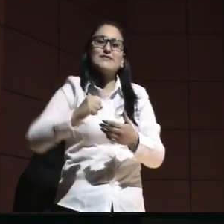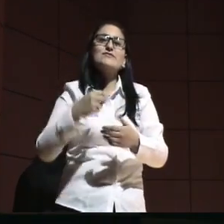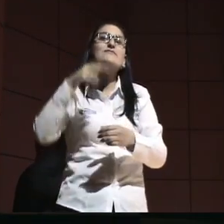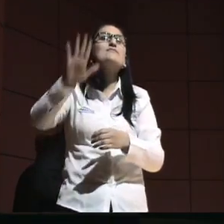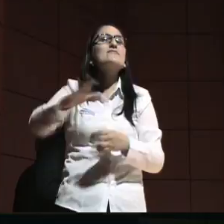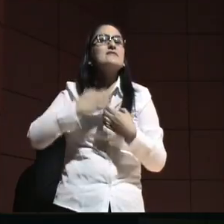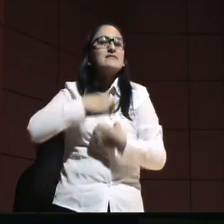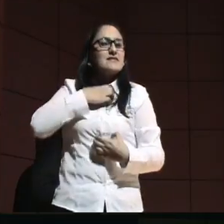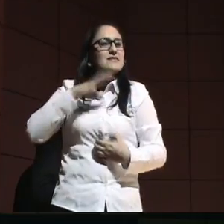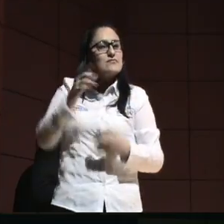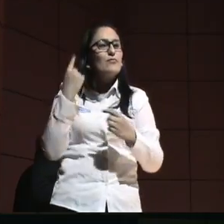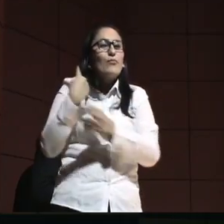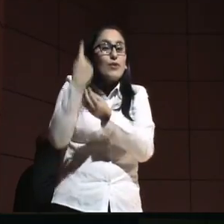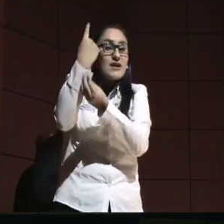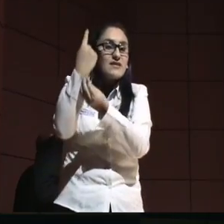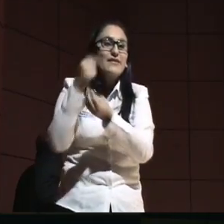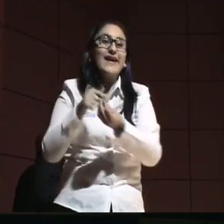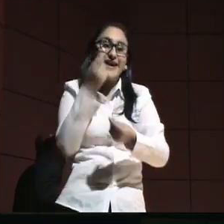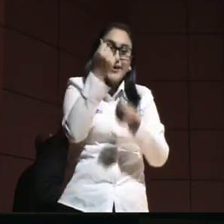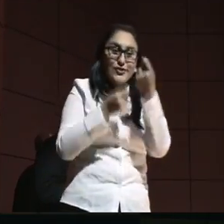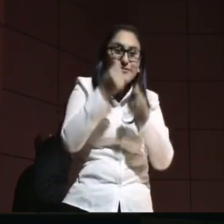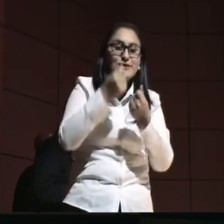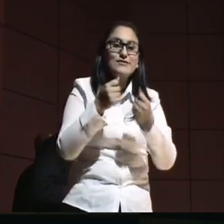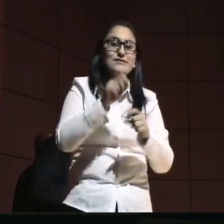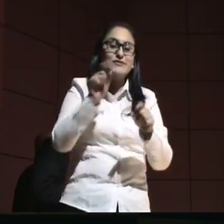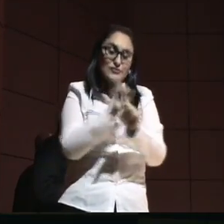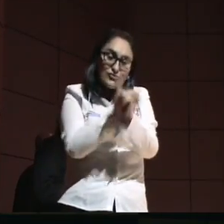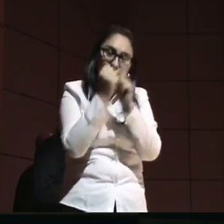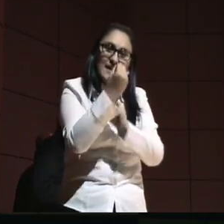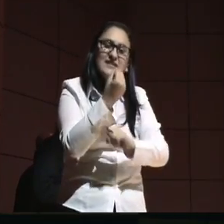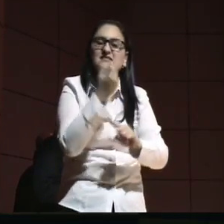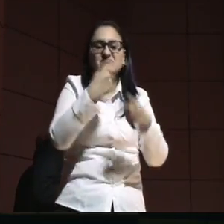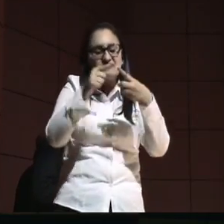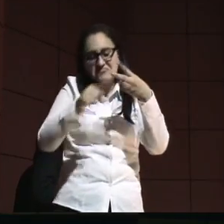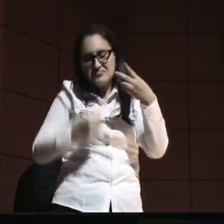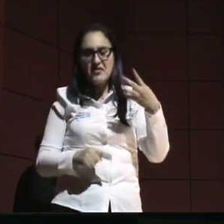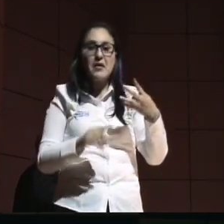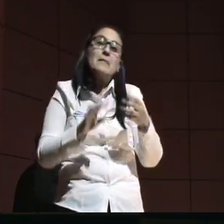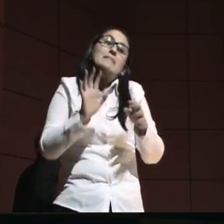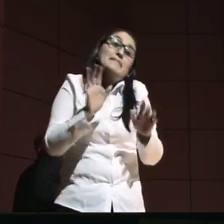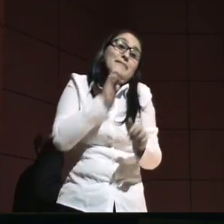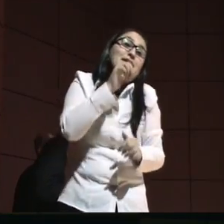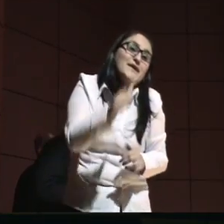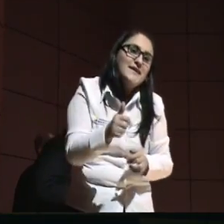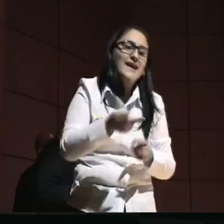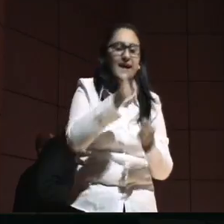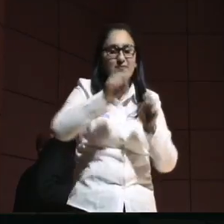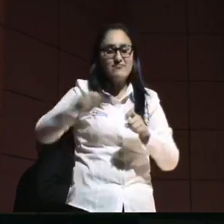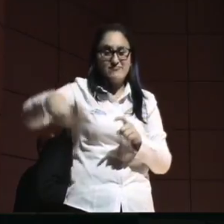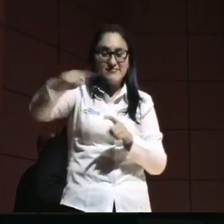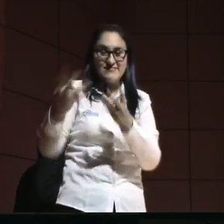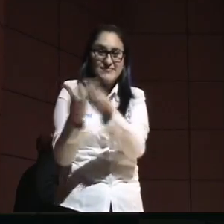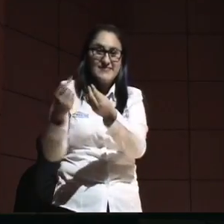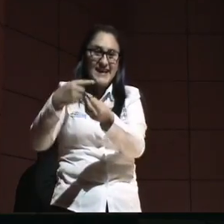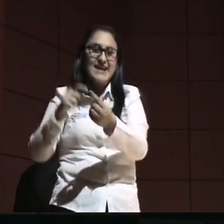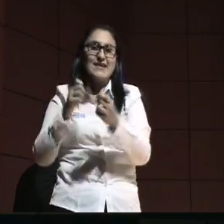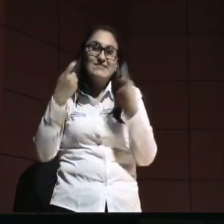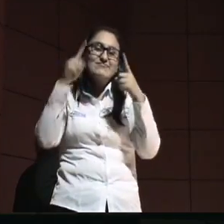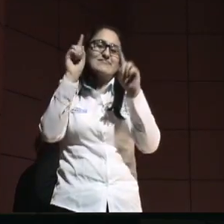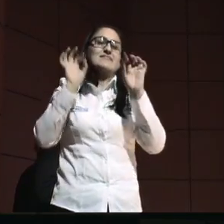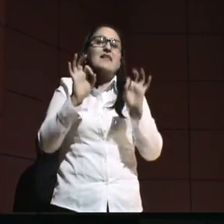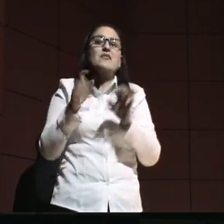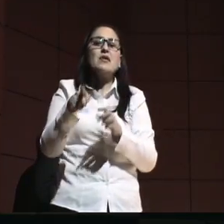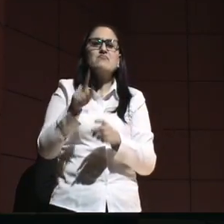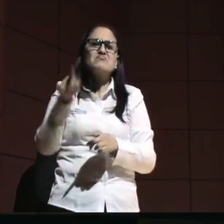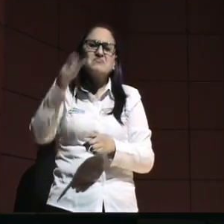civiles, políticos, económicos, sociales, entre otros. Y peor aún, han logrado